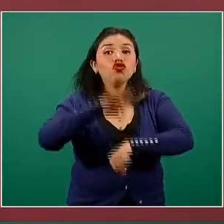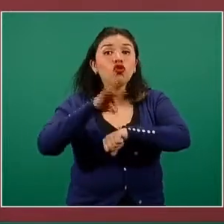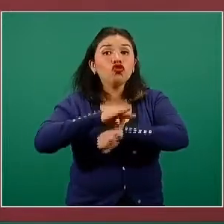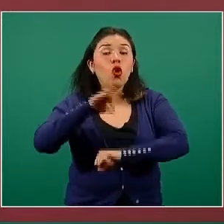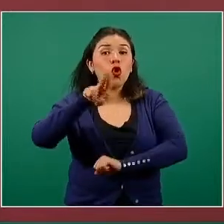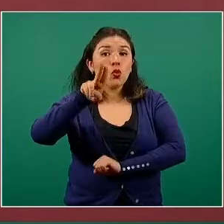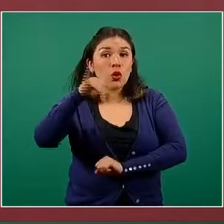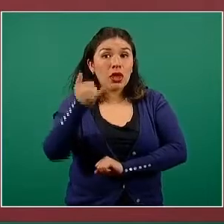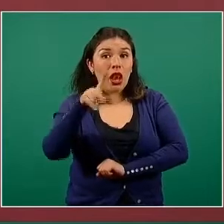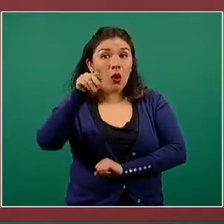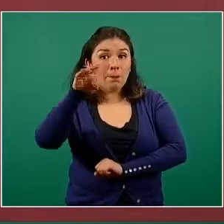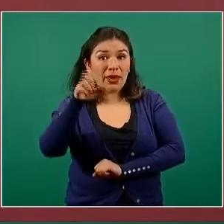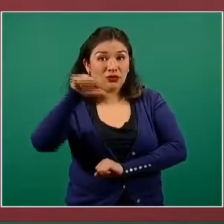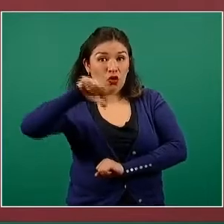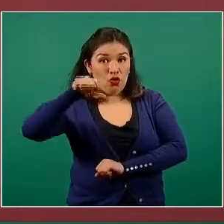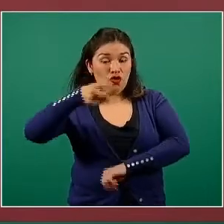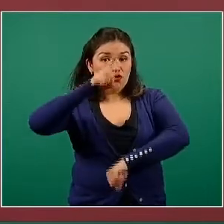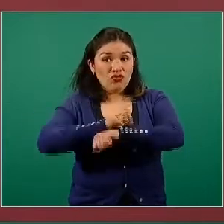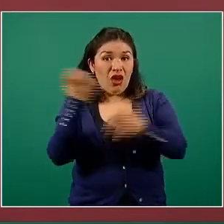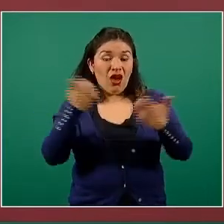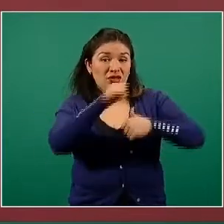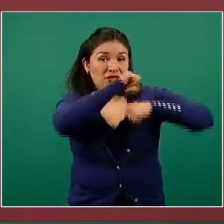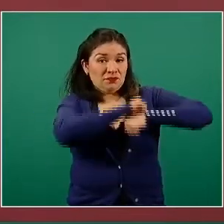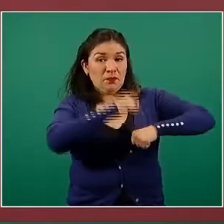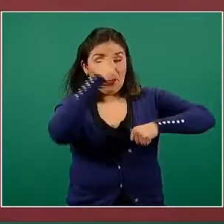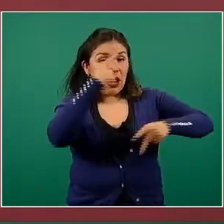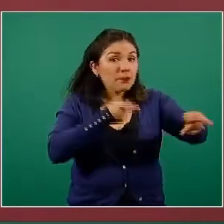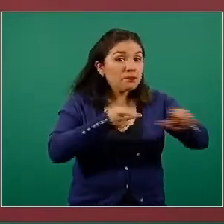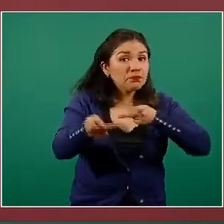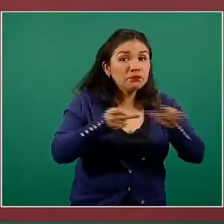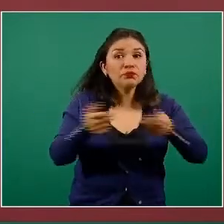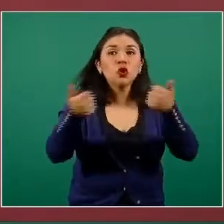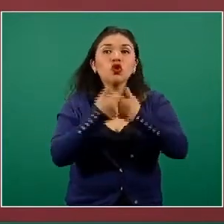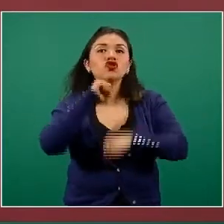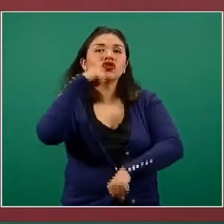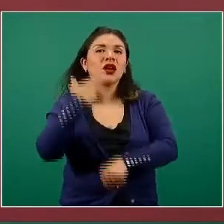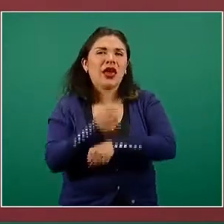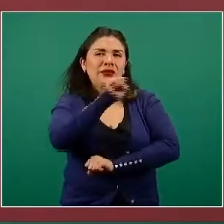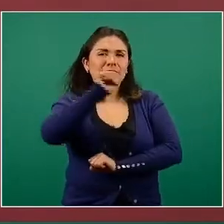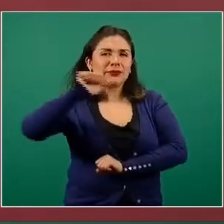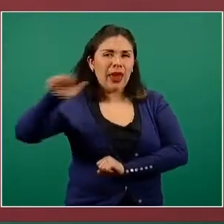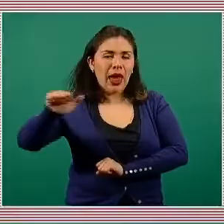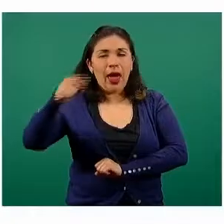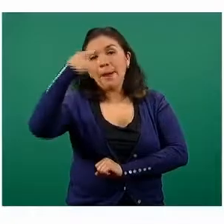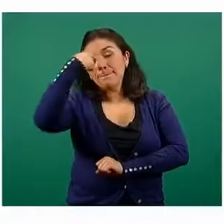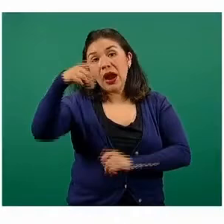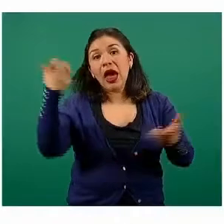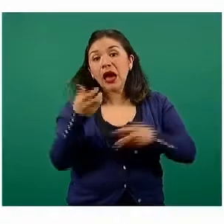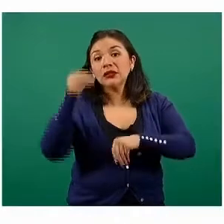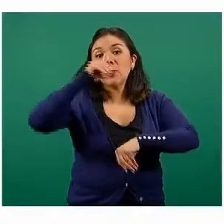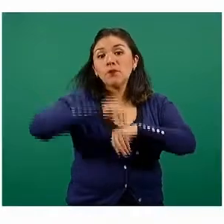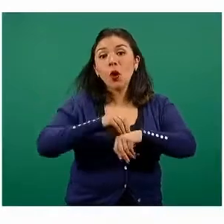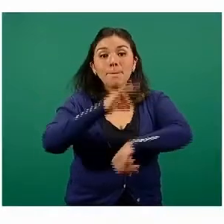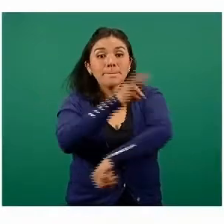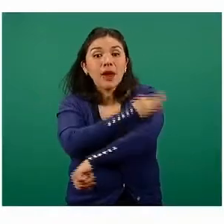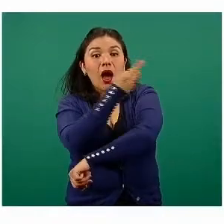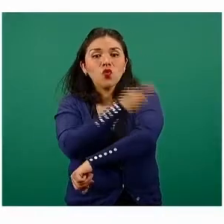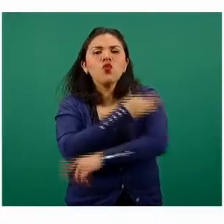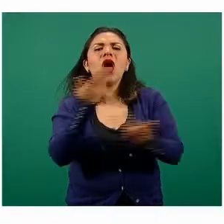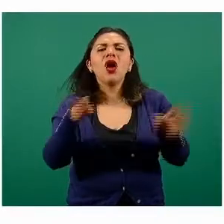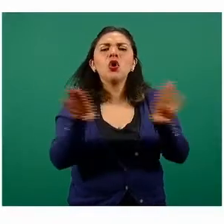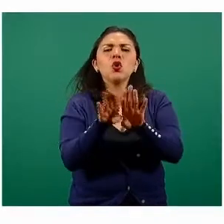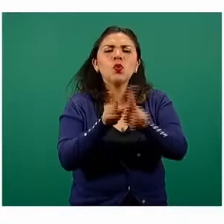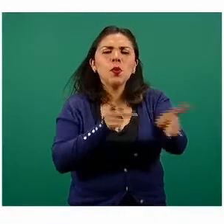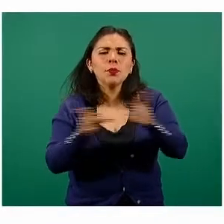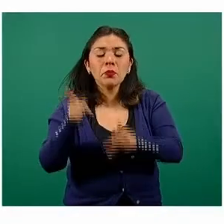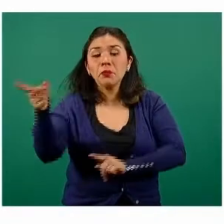Ridaura, quien está a cargo de la coordinación operativa por parte de la Secretaría de Salud de esta estrategia,